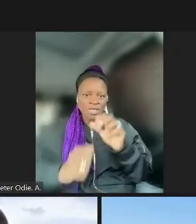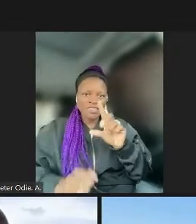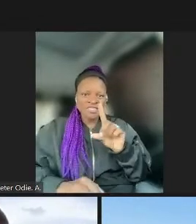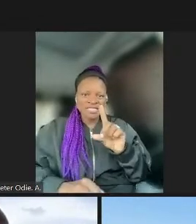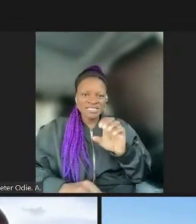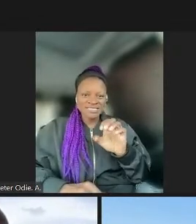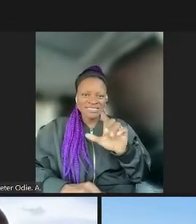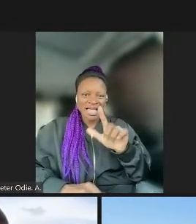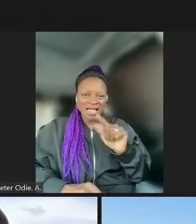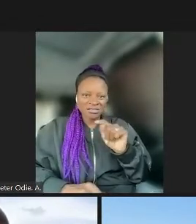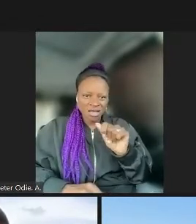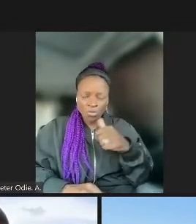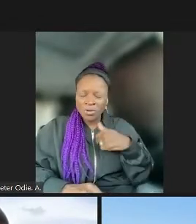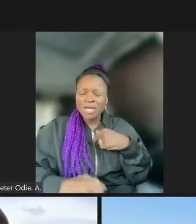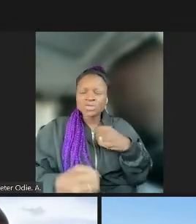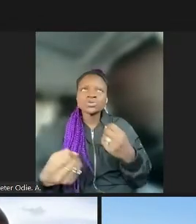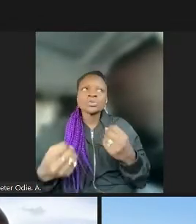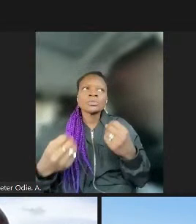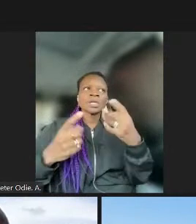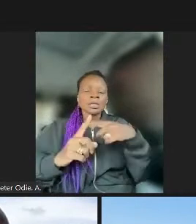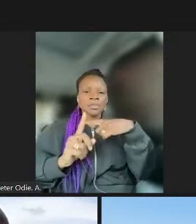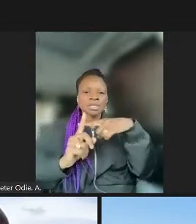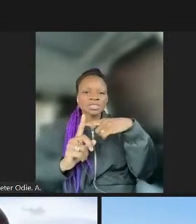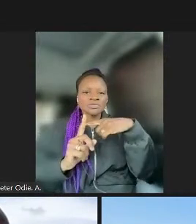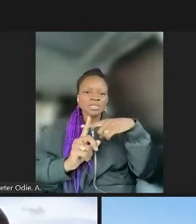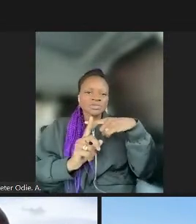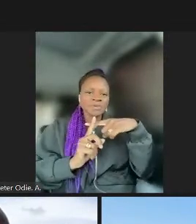Sí, había durante, cuando hubo el brote de